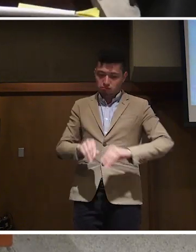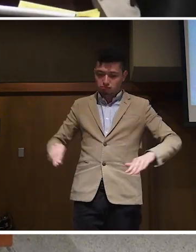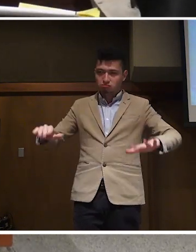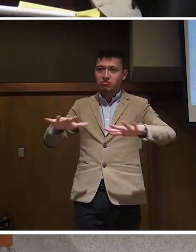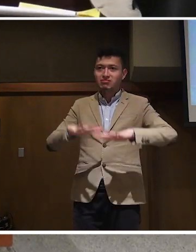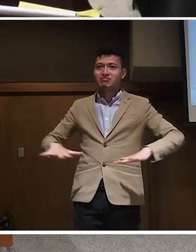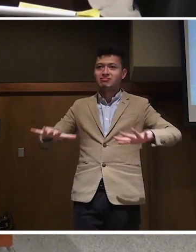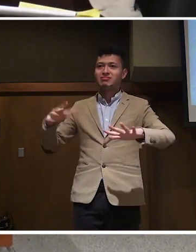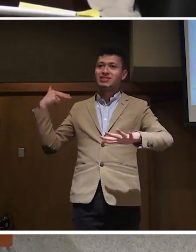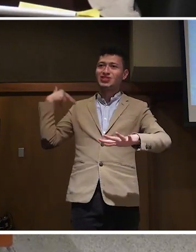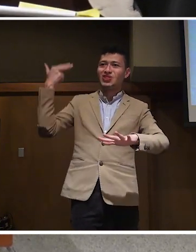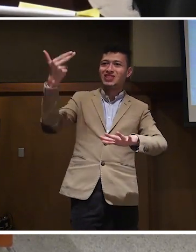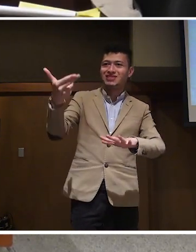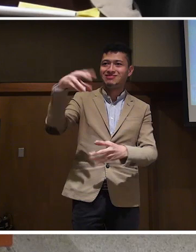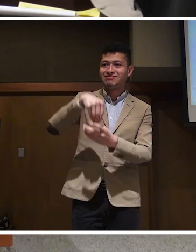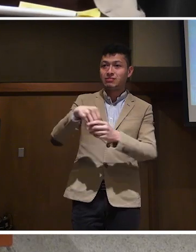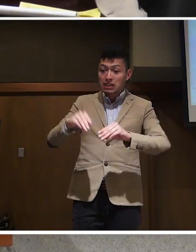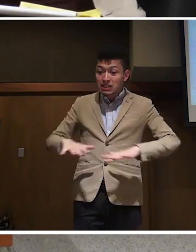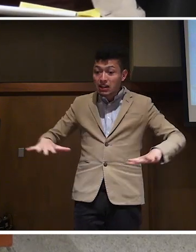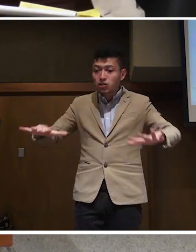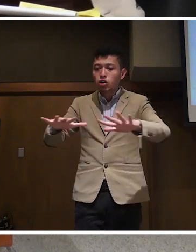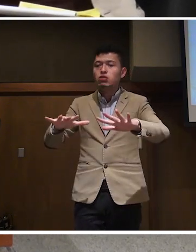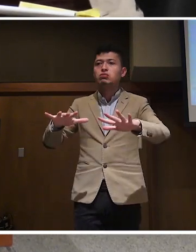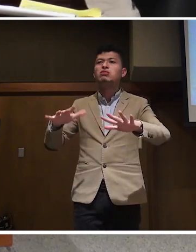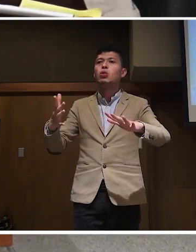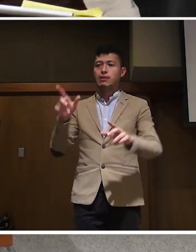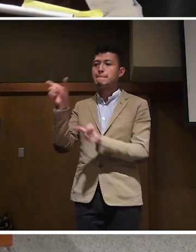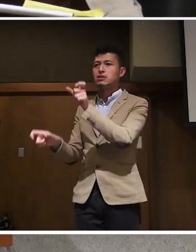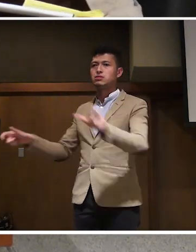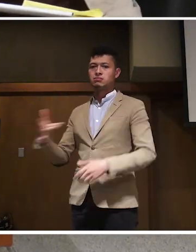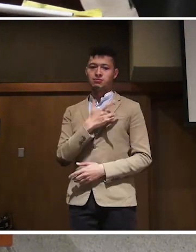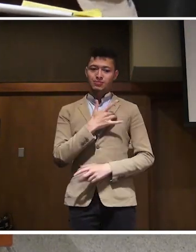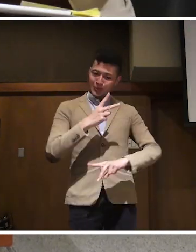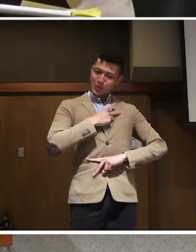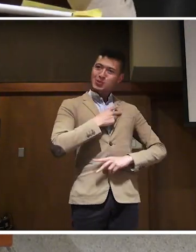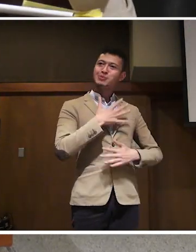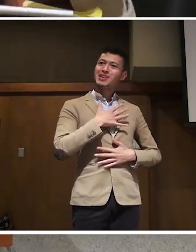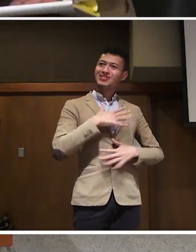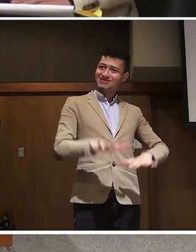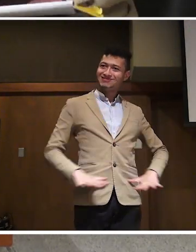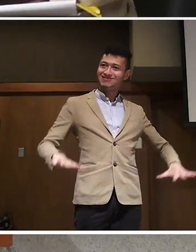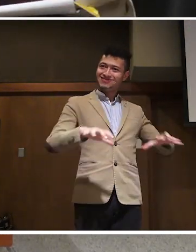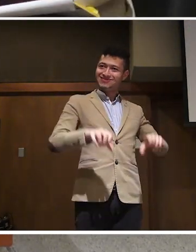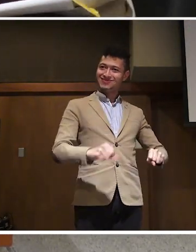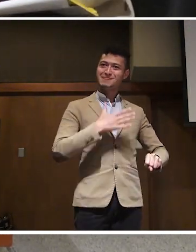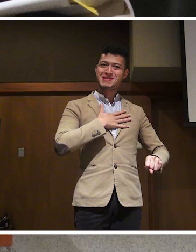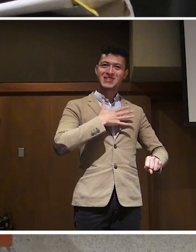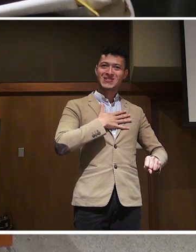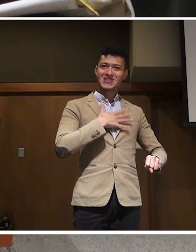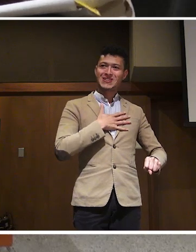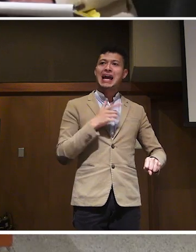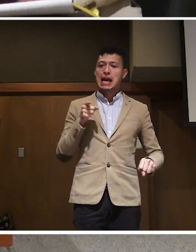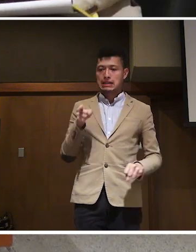histórico hacia el cual haya cierto sentido de pertenencia de las personas. Hablábamos ahora aquí a la entrada de que